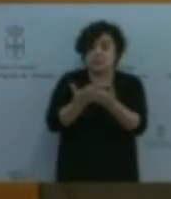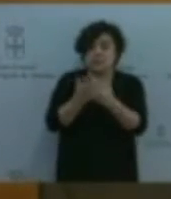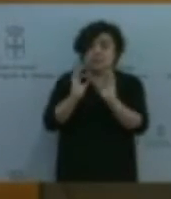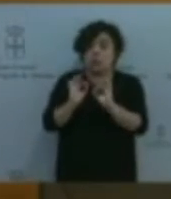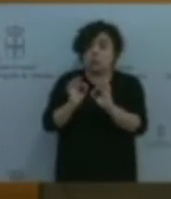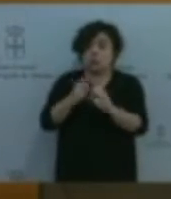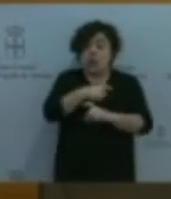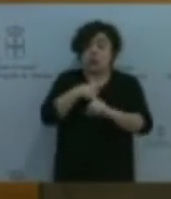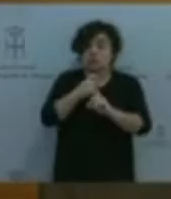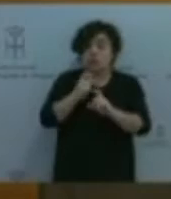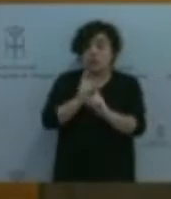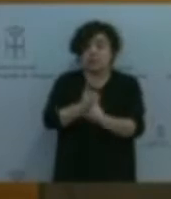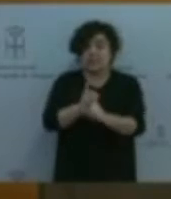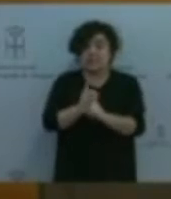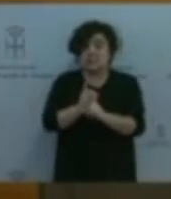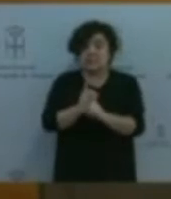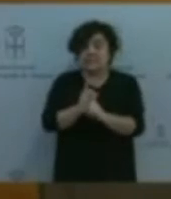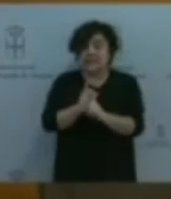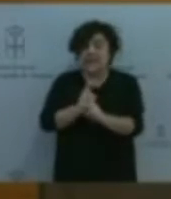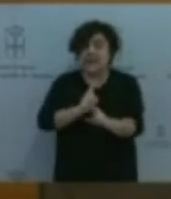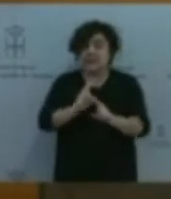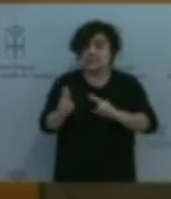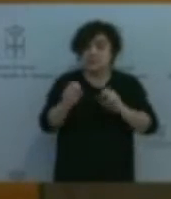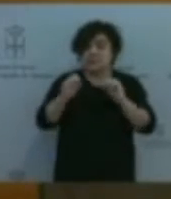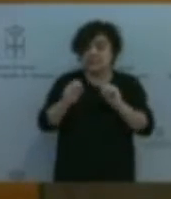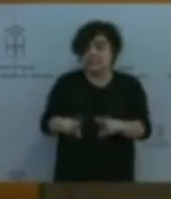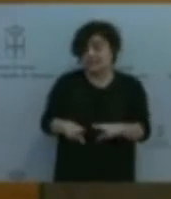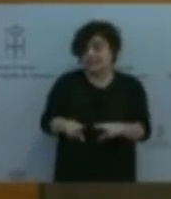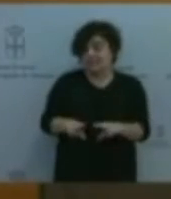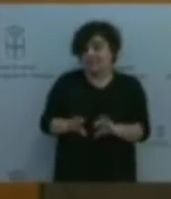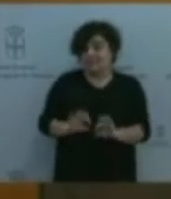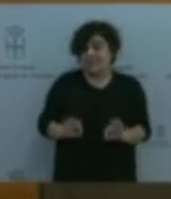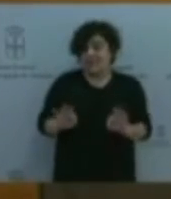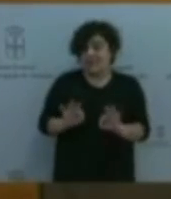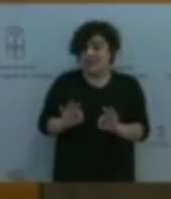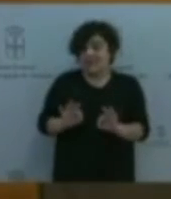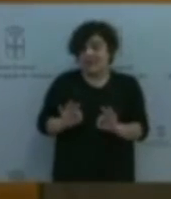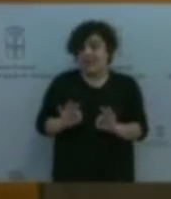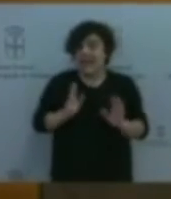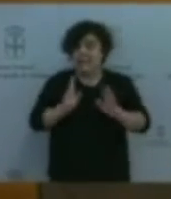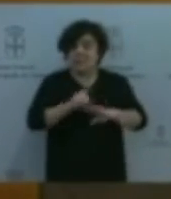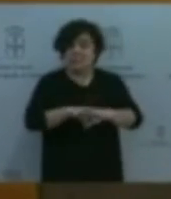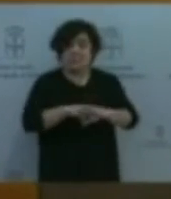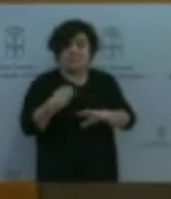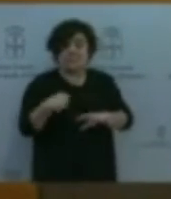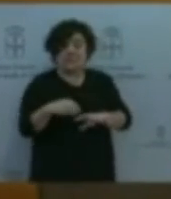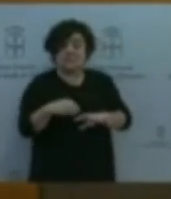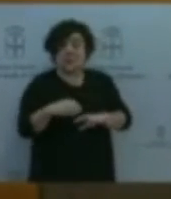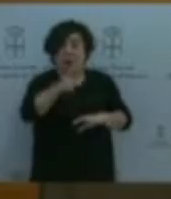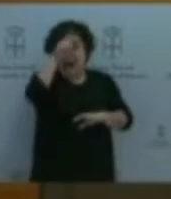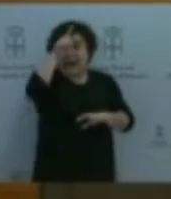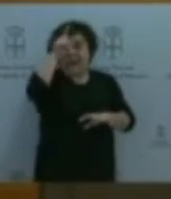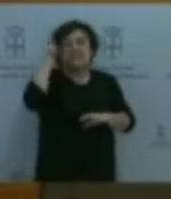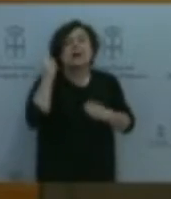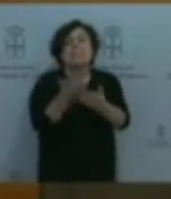sucedió. Y mientras tanto, Alsa solicita ayudas millonarias, recibe ayudas millonarias de la Administración asturiana, ¿no? Nosotros le decimos